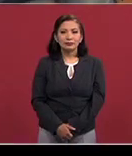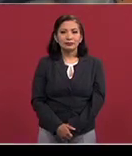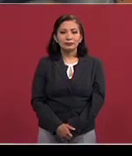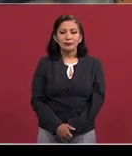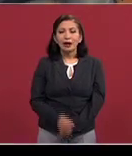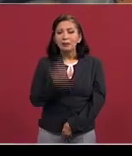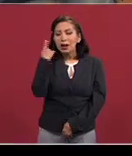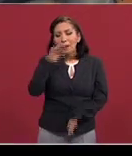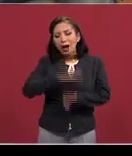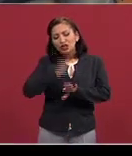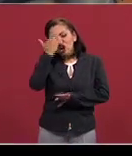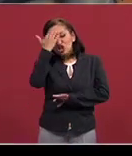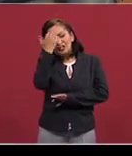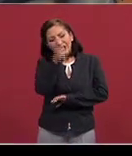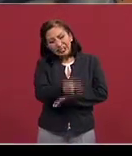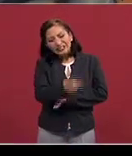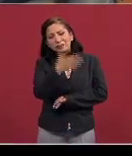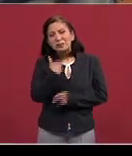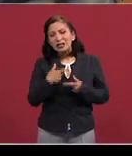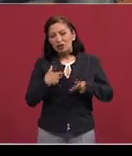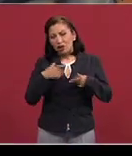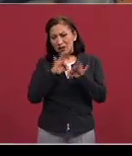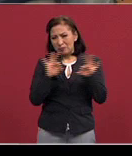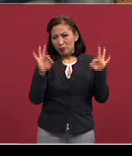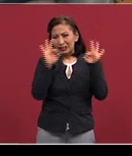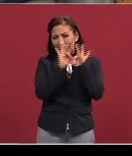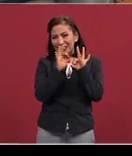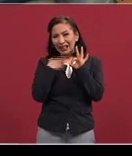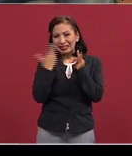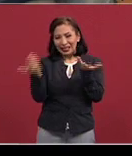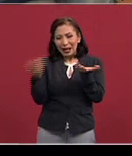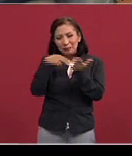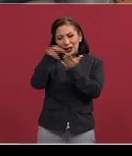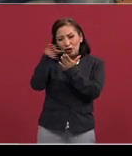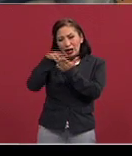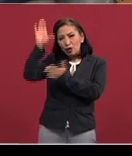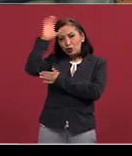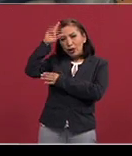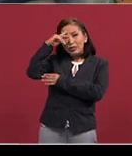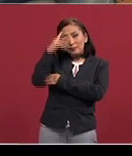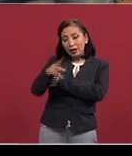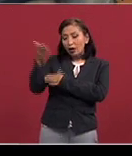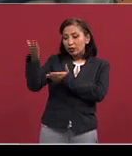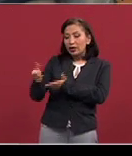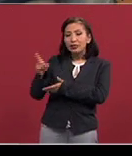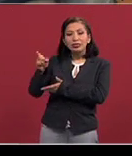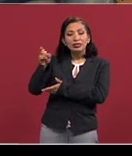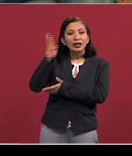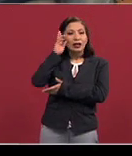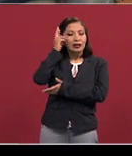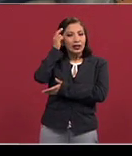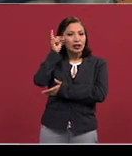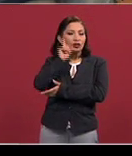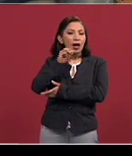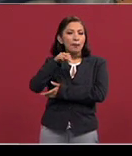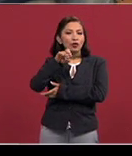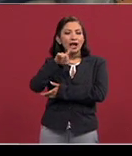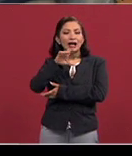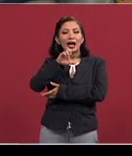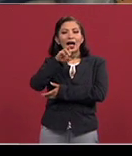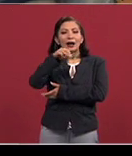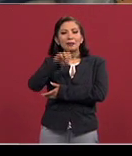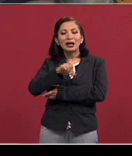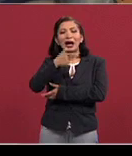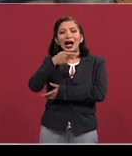Y para acercarnos a este personaje realmente emblemático de la plástica y de la cultura mexicana, estamos con la directora del MUNAL, Carmen